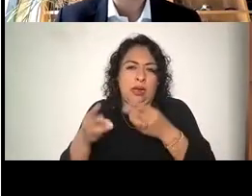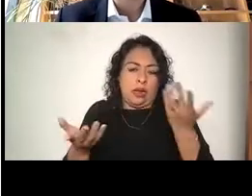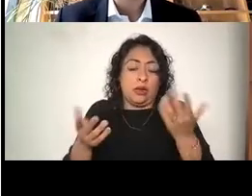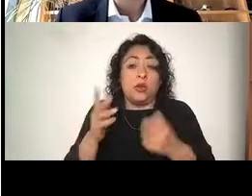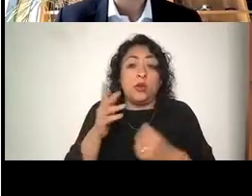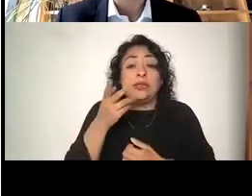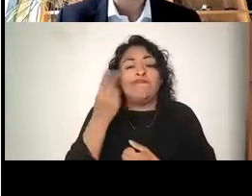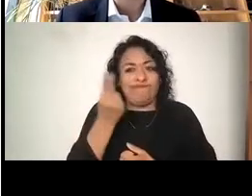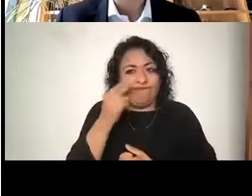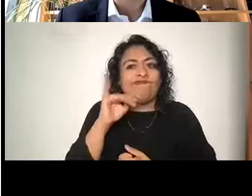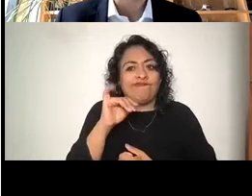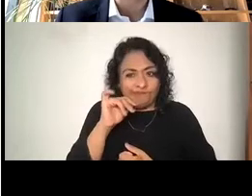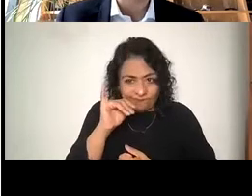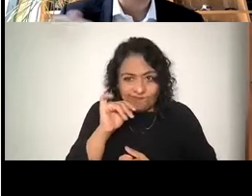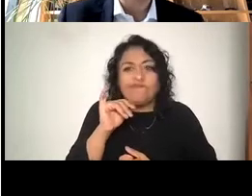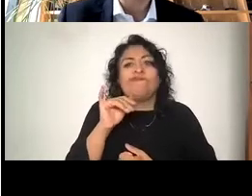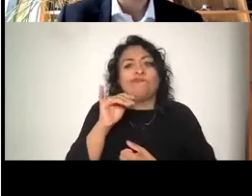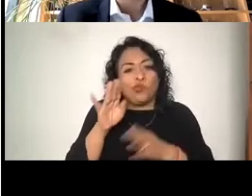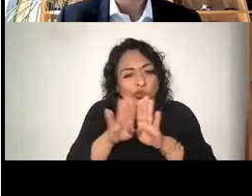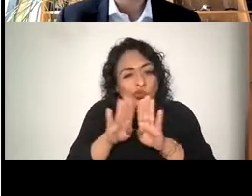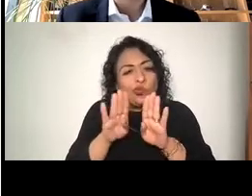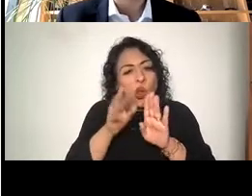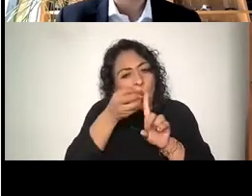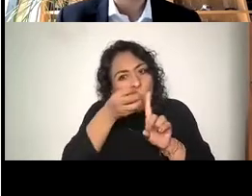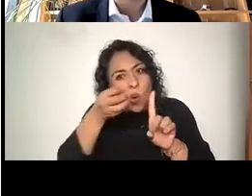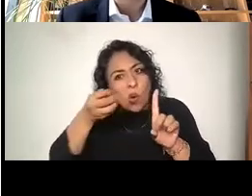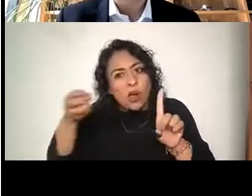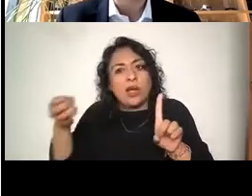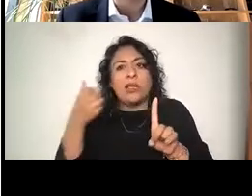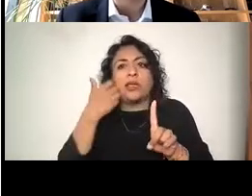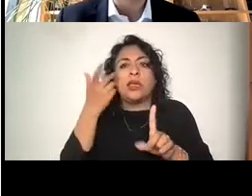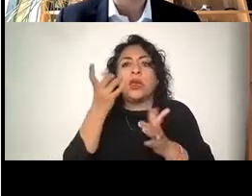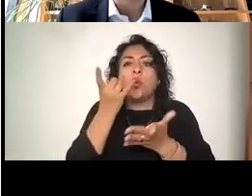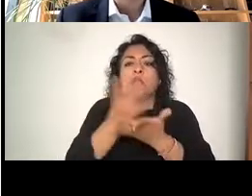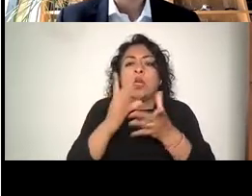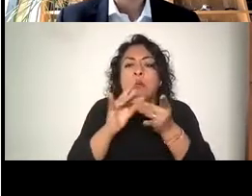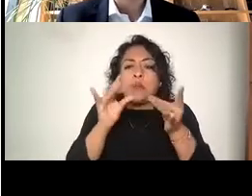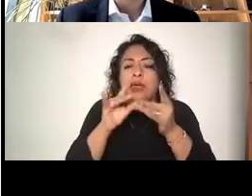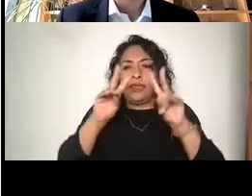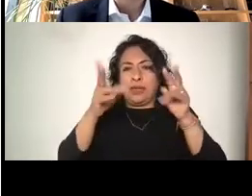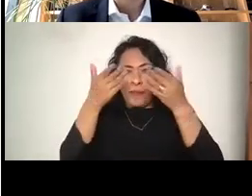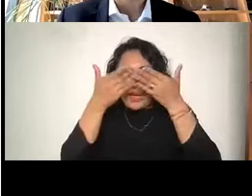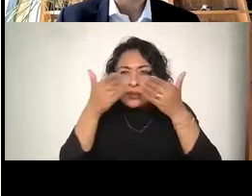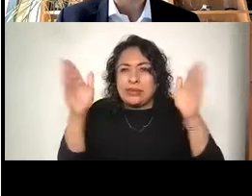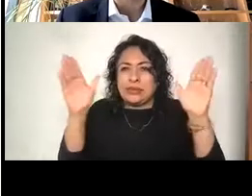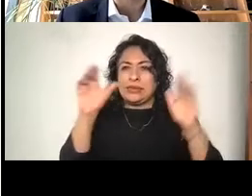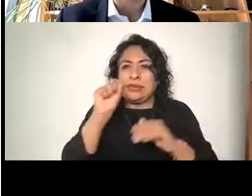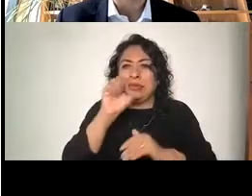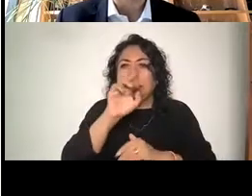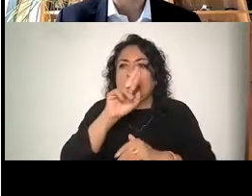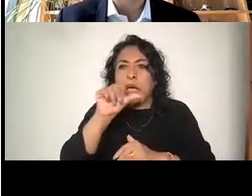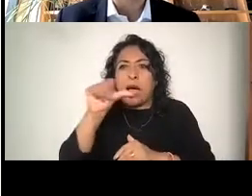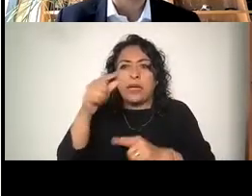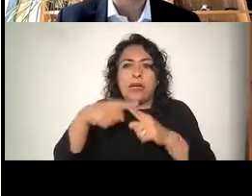tener estos mecanismos. Quisiera solo regresar a la parte de sensibilización con los donantes. Me parece que es